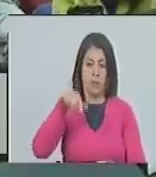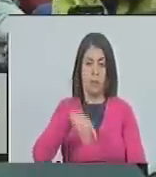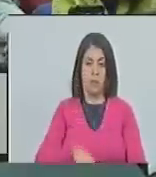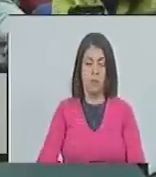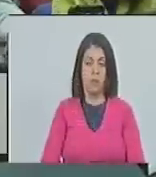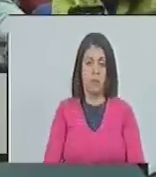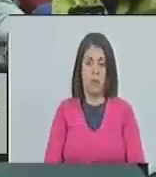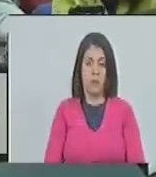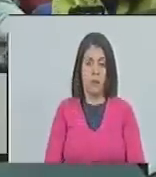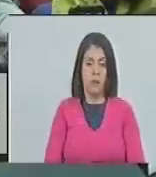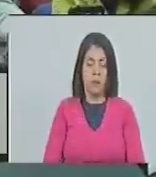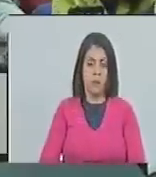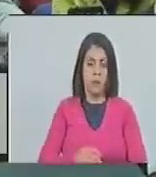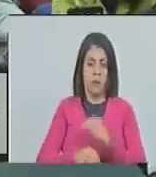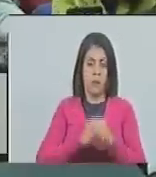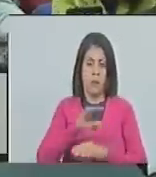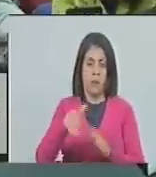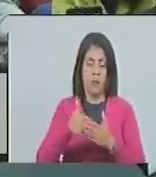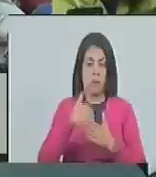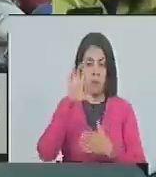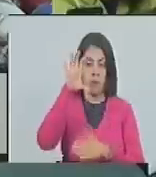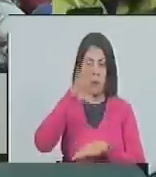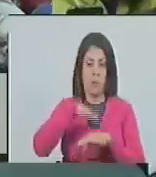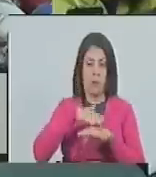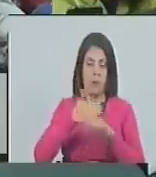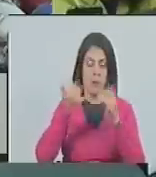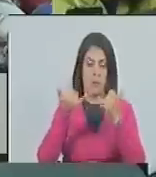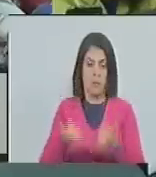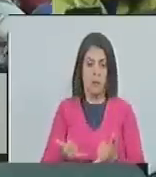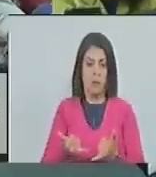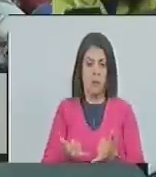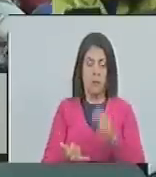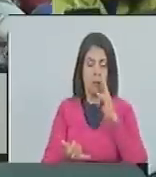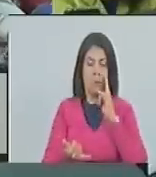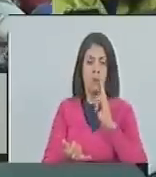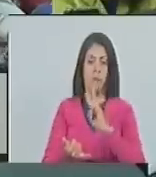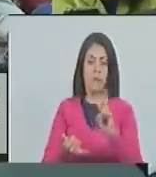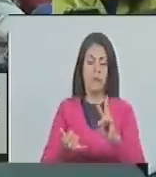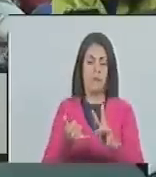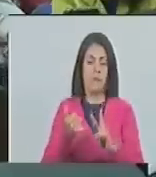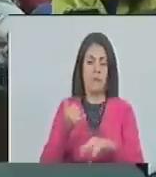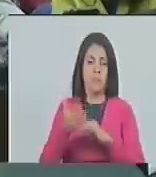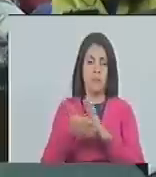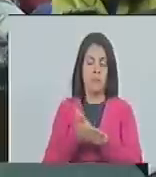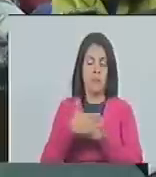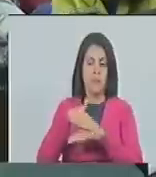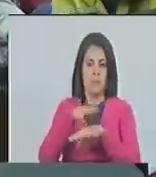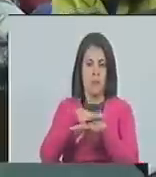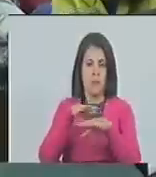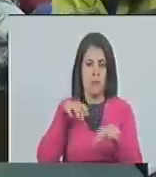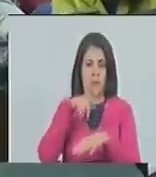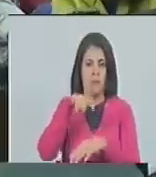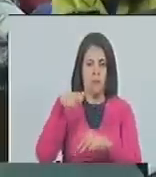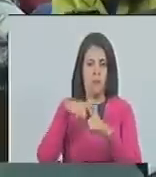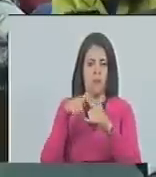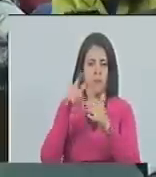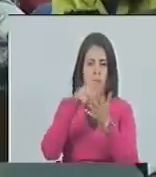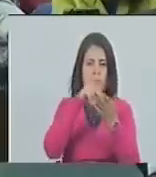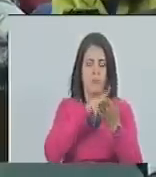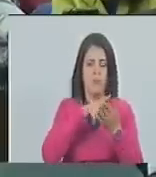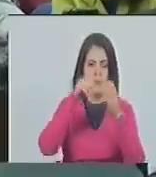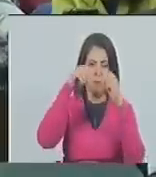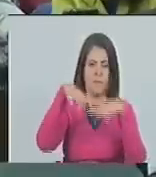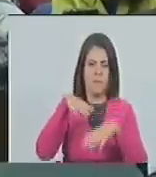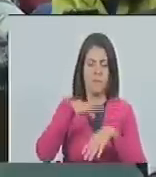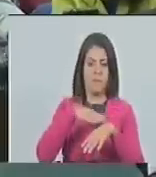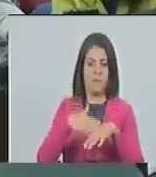y la amenaza sobre la patria, bueno, visto que la mayoría de los rectores presentaron su